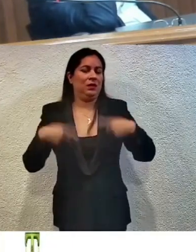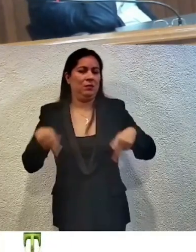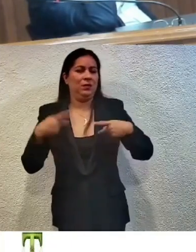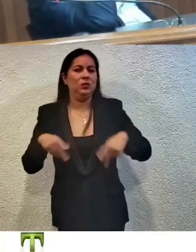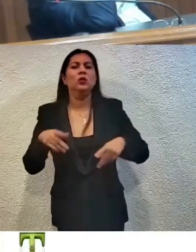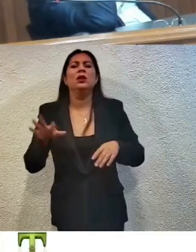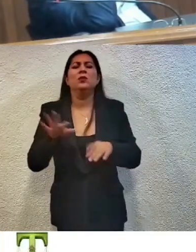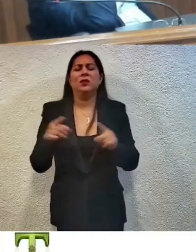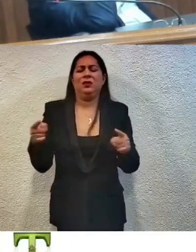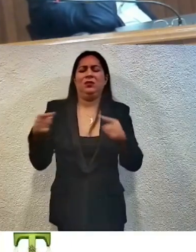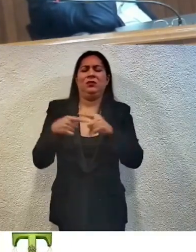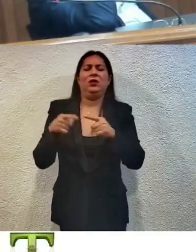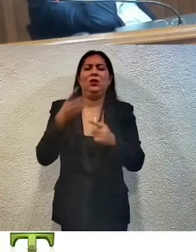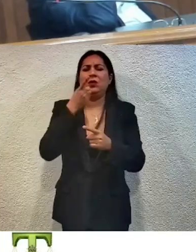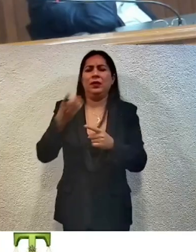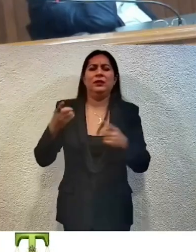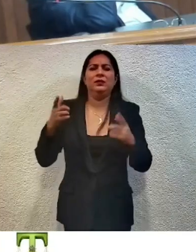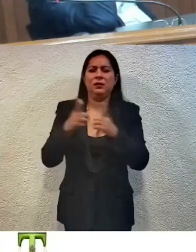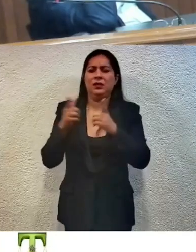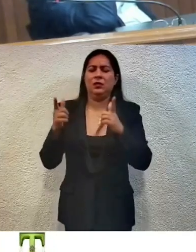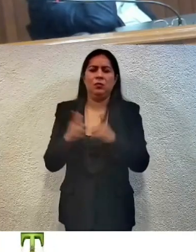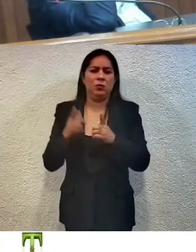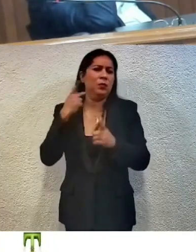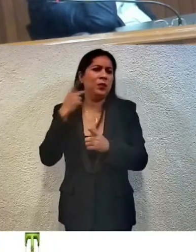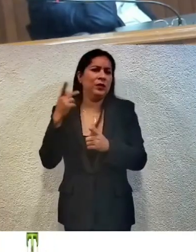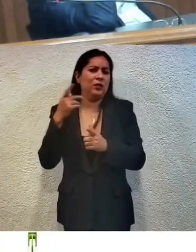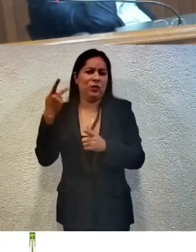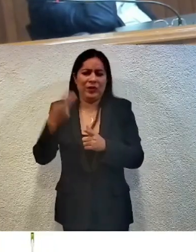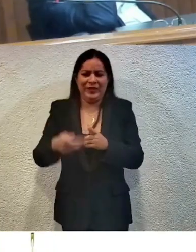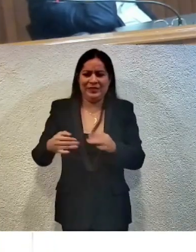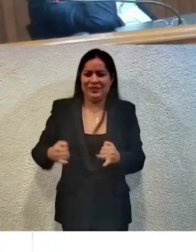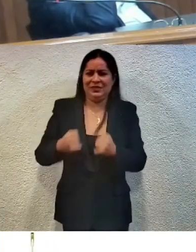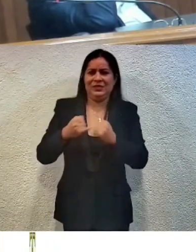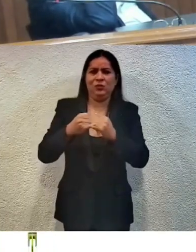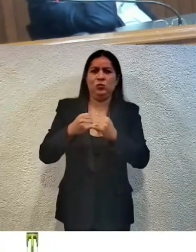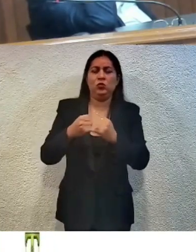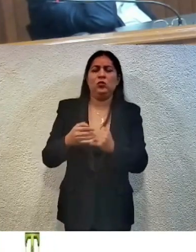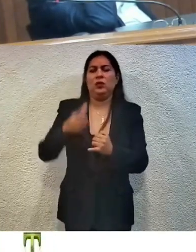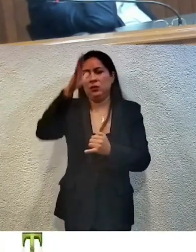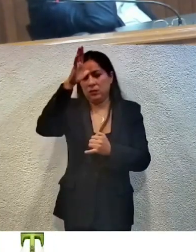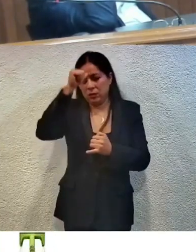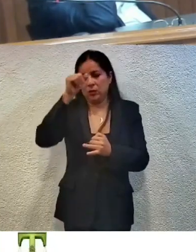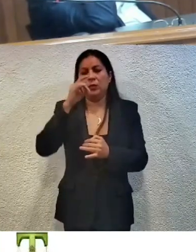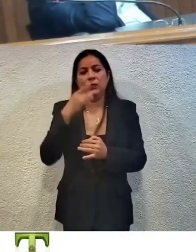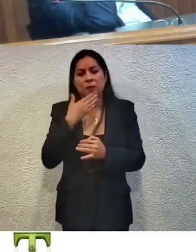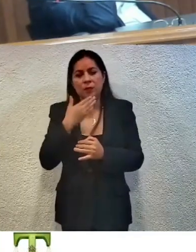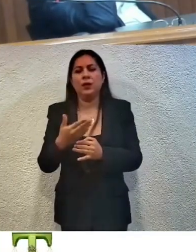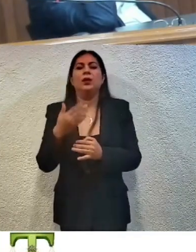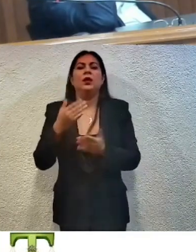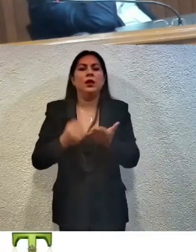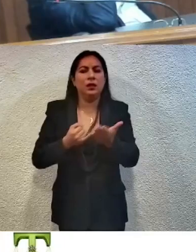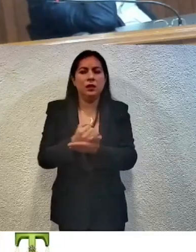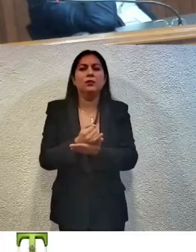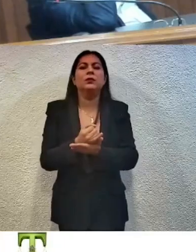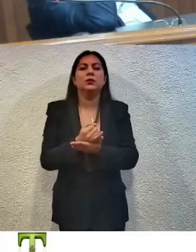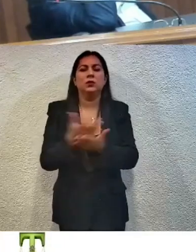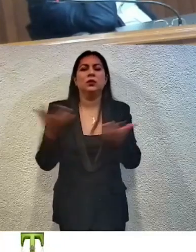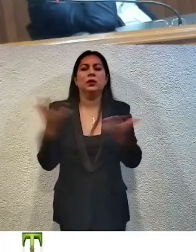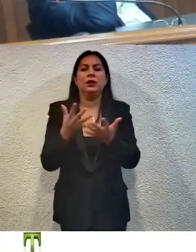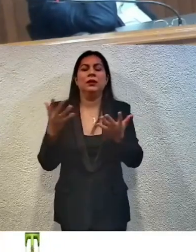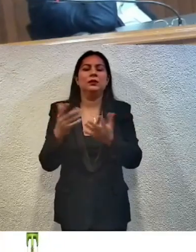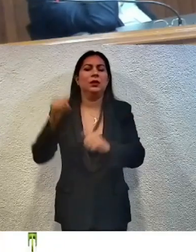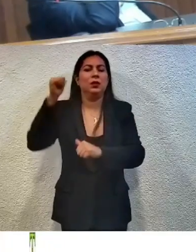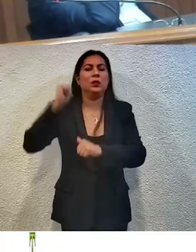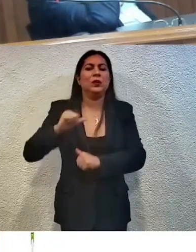contrario a lo alegado por el partido actor, este órgano jurisdiccional coincide plenamente en la determinación realizada por la